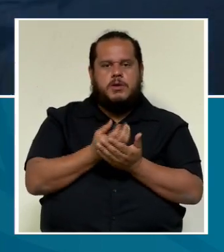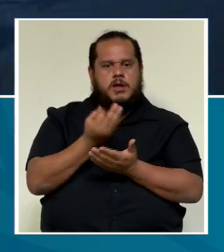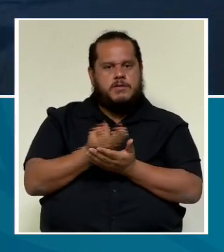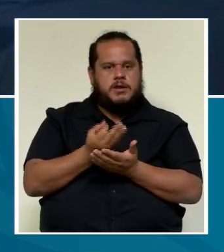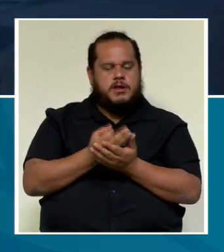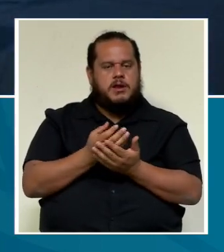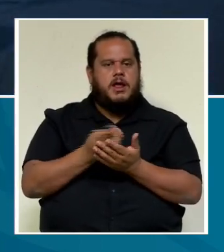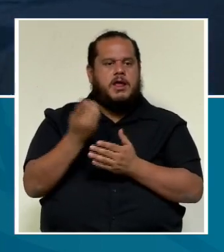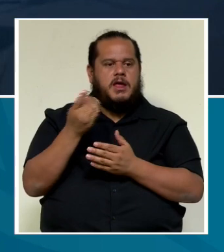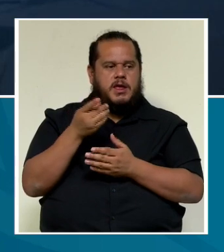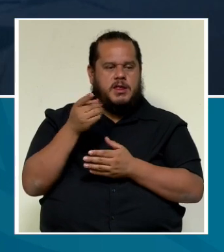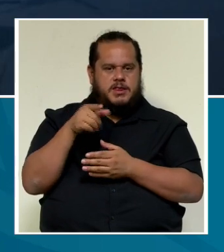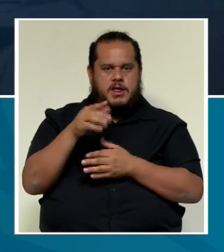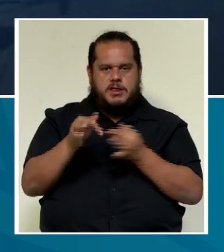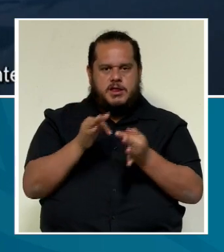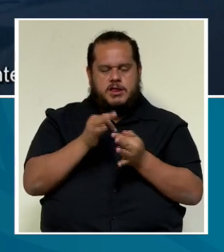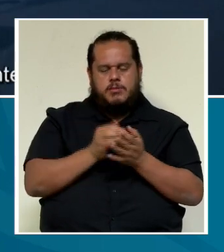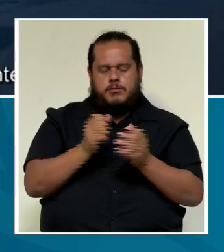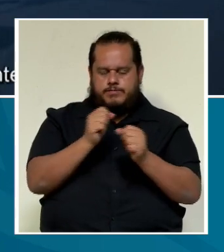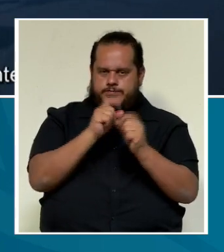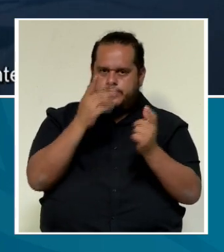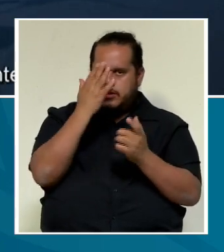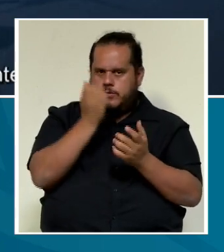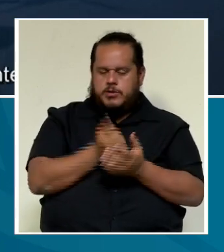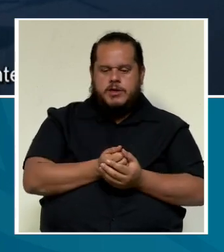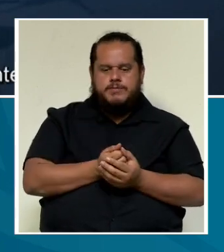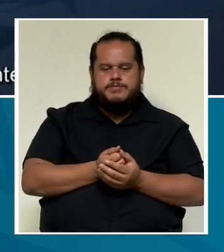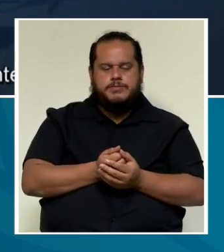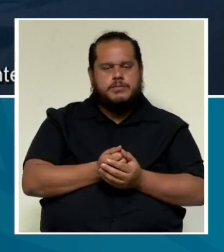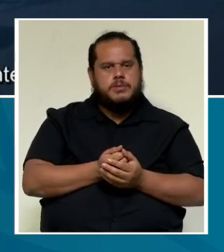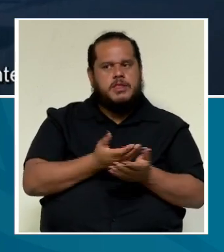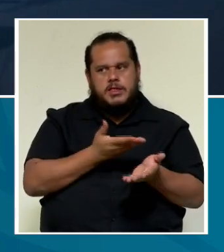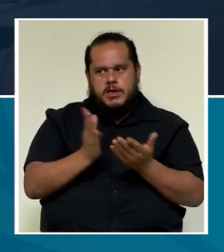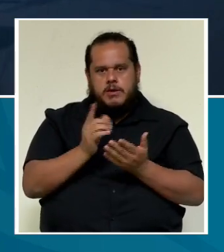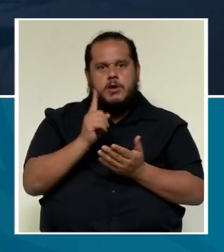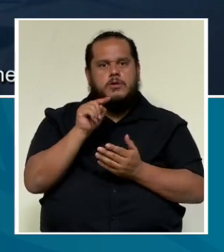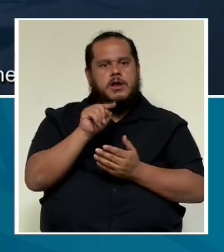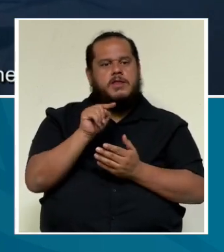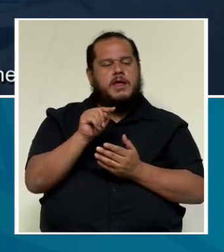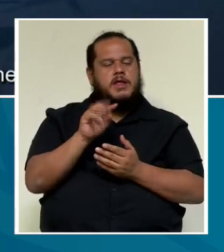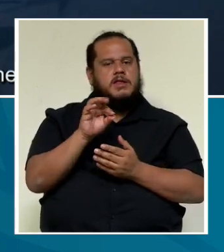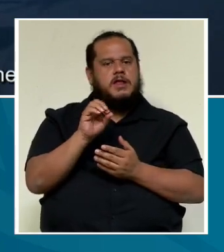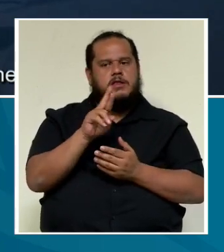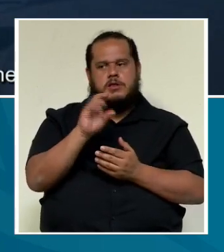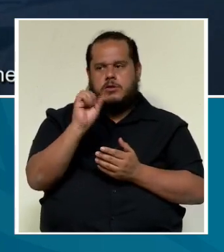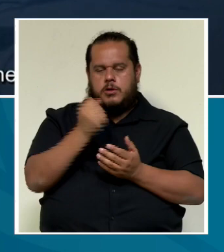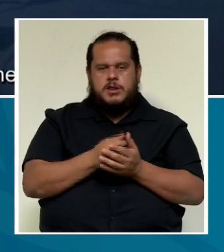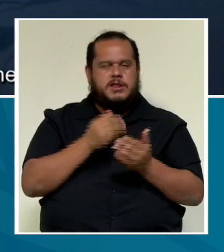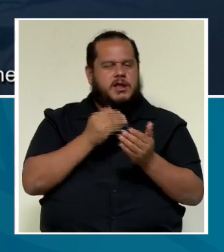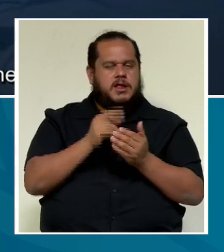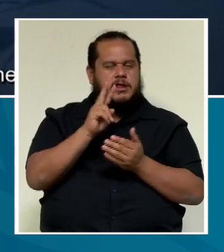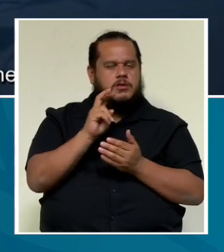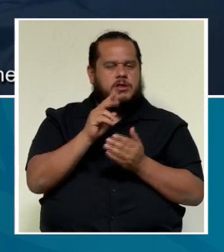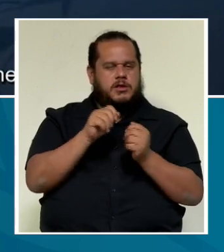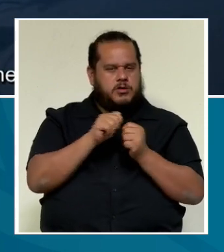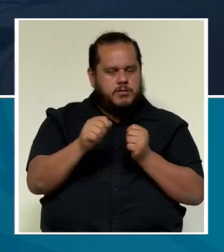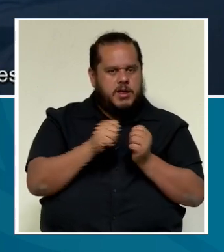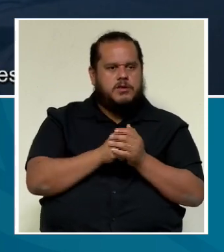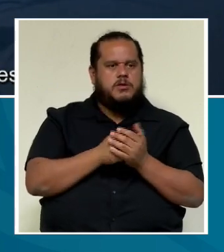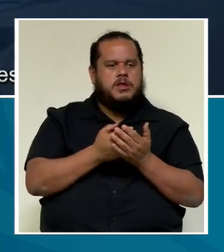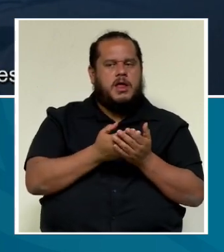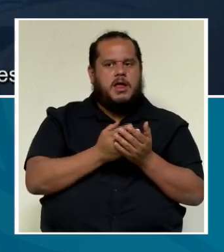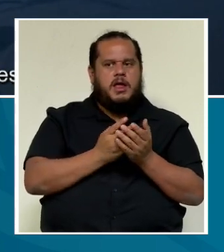de este tipo. Es impresionante porque llevar una de estas torres de casi 200 metros remolcada